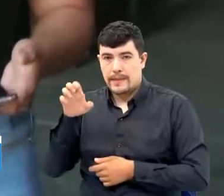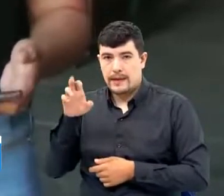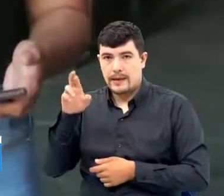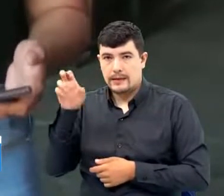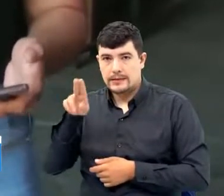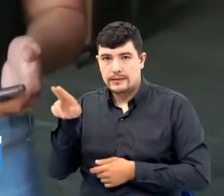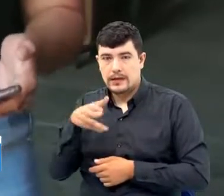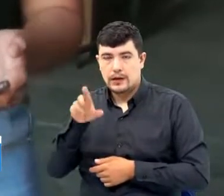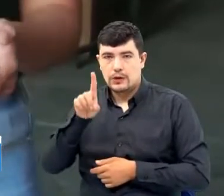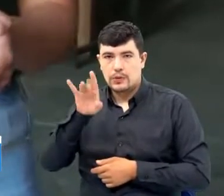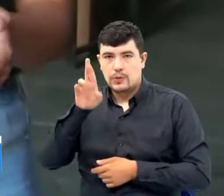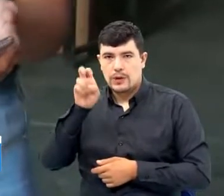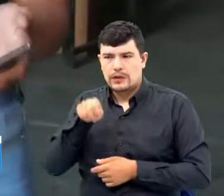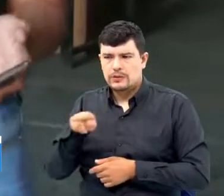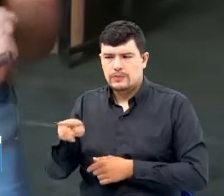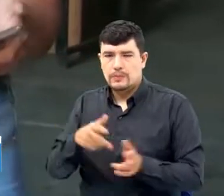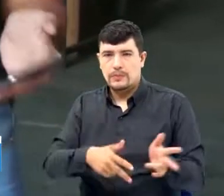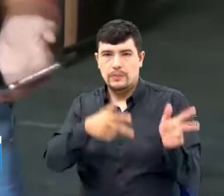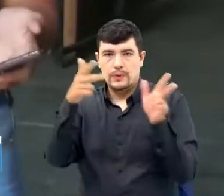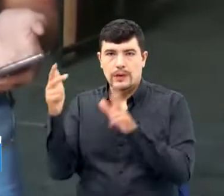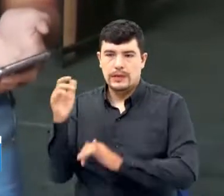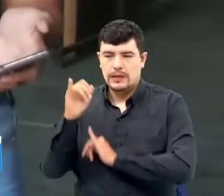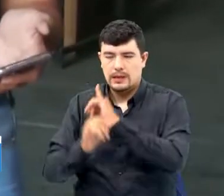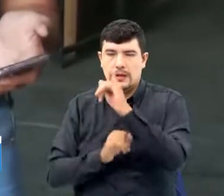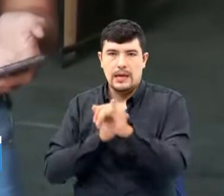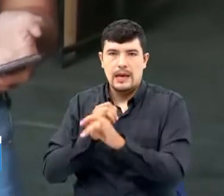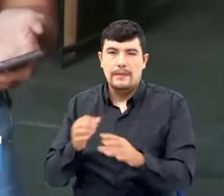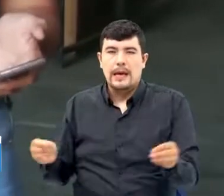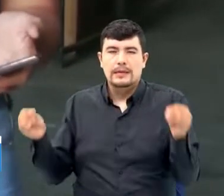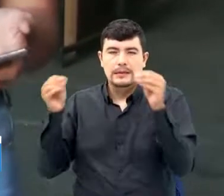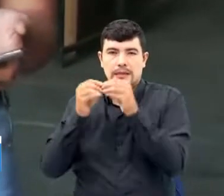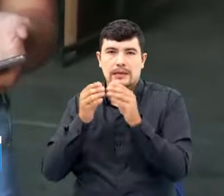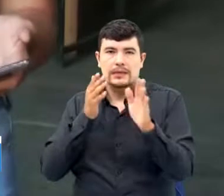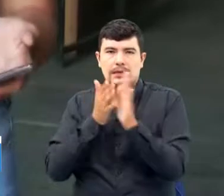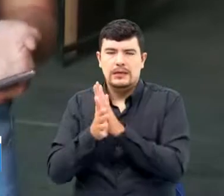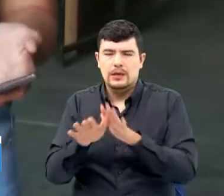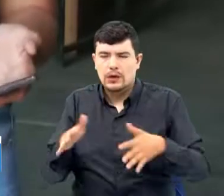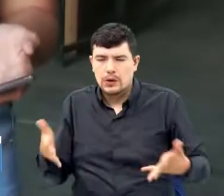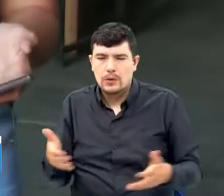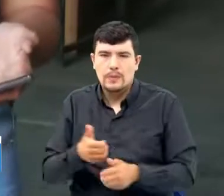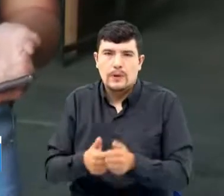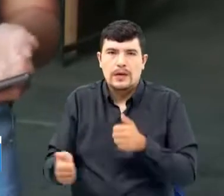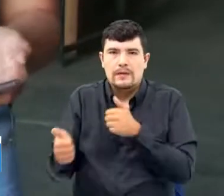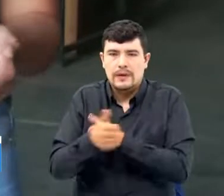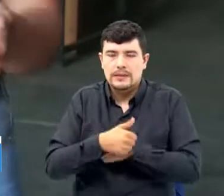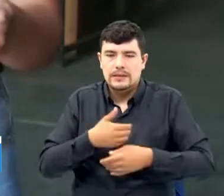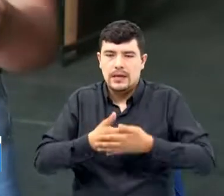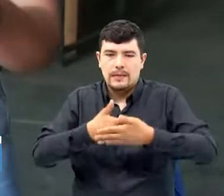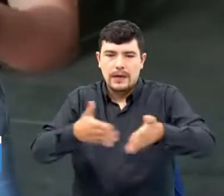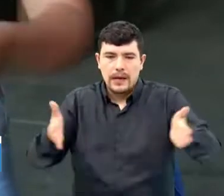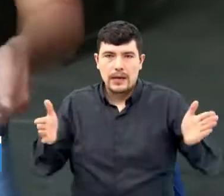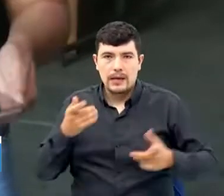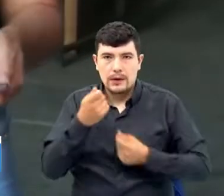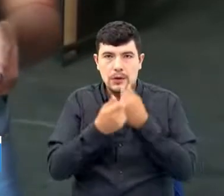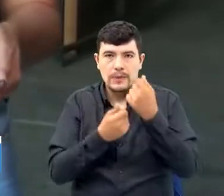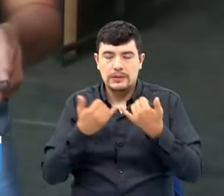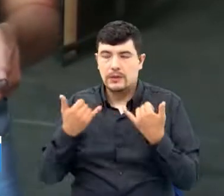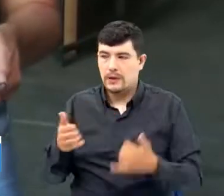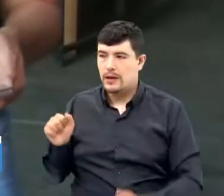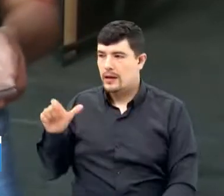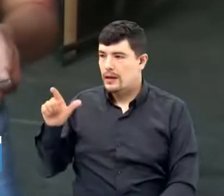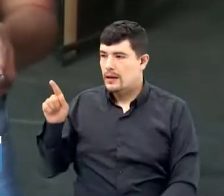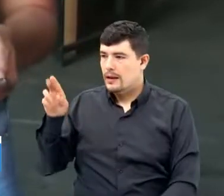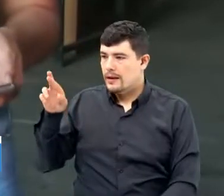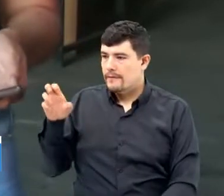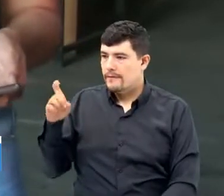de los puentes internacionales y tiene más información de cómo avanza esta apertura comercial. Alfredo, buenas tardes,